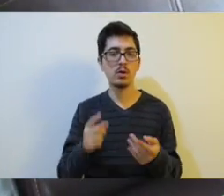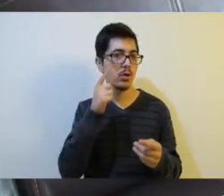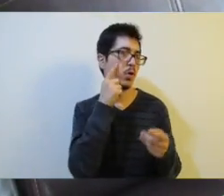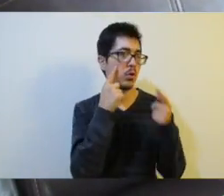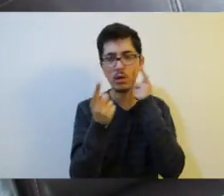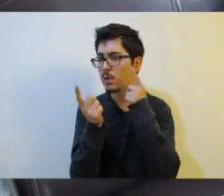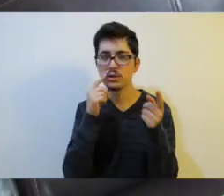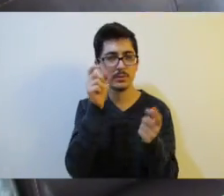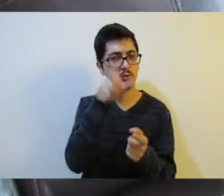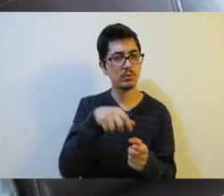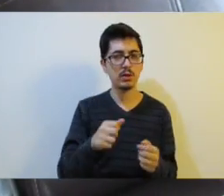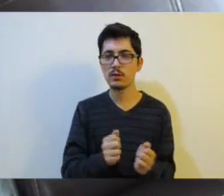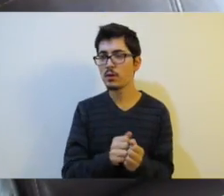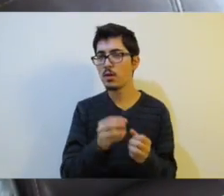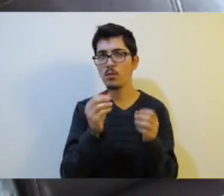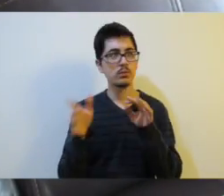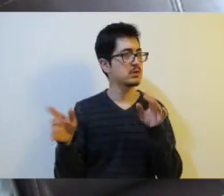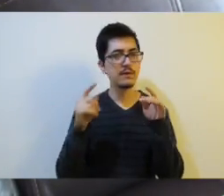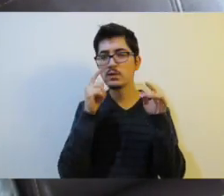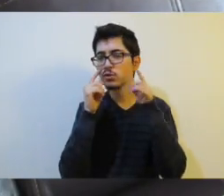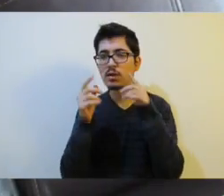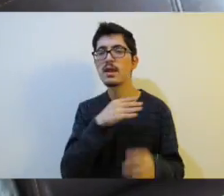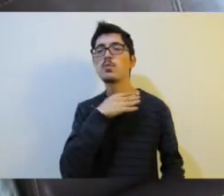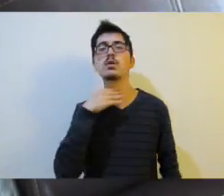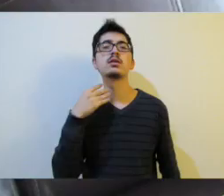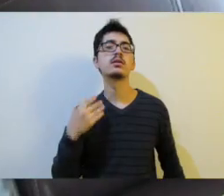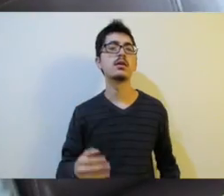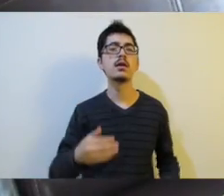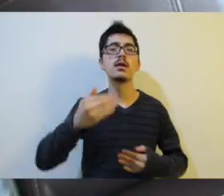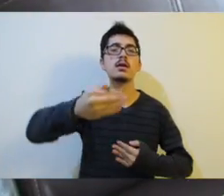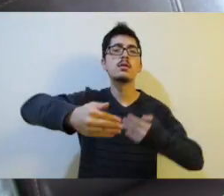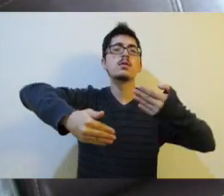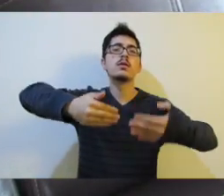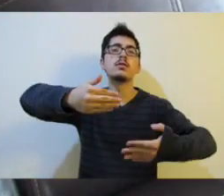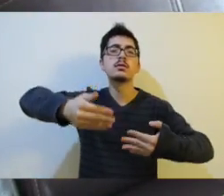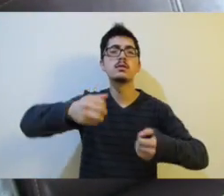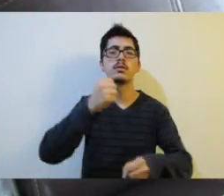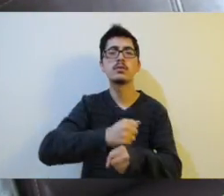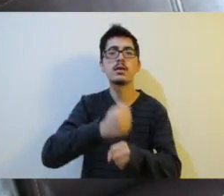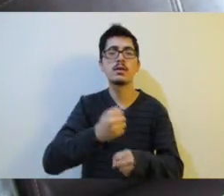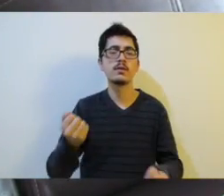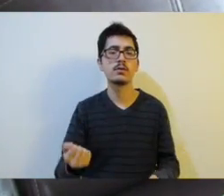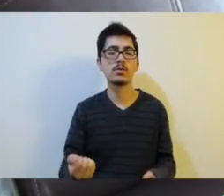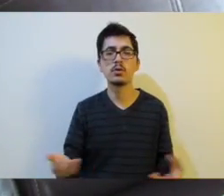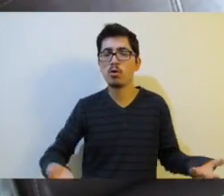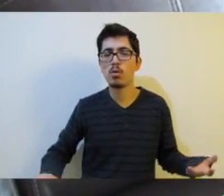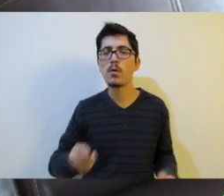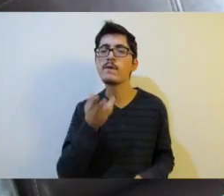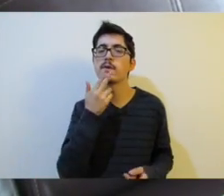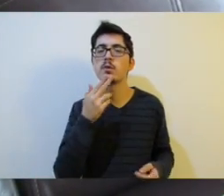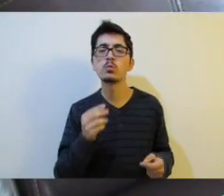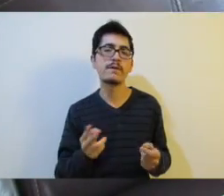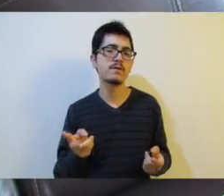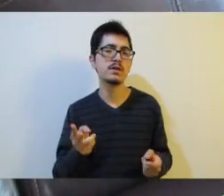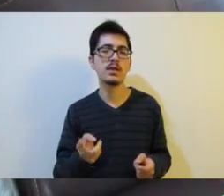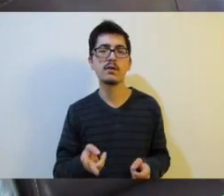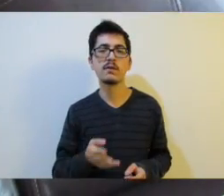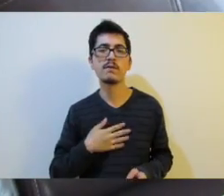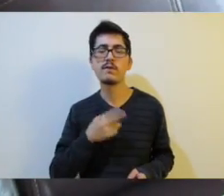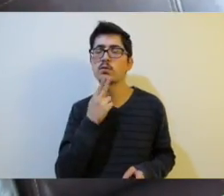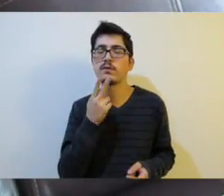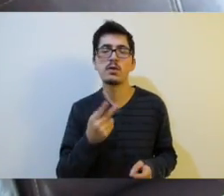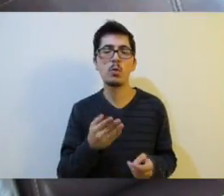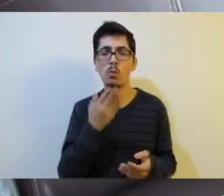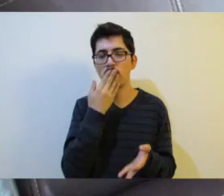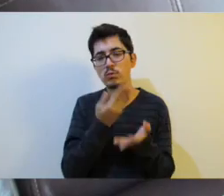capacidades, distintas visiones sobre lo que es la muerte, y en el proceso también trabaja con el concepto de cómo vivir una vida cuando sabes que te quedan